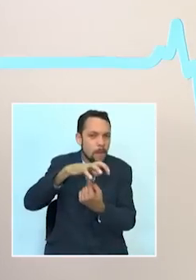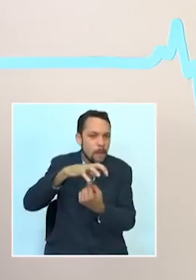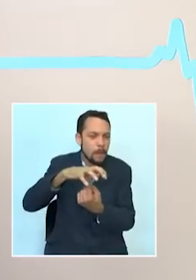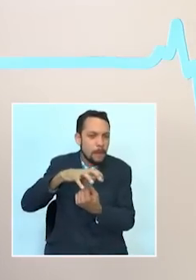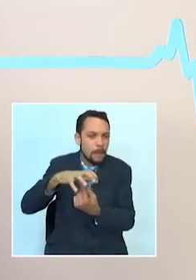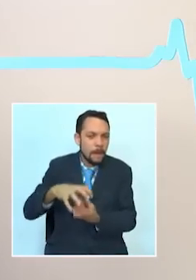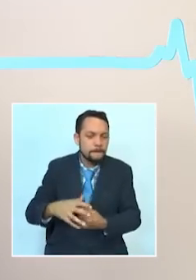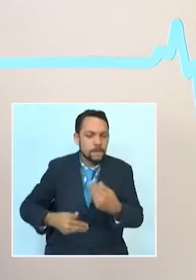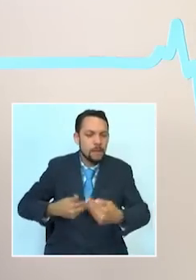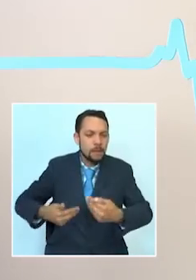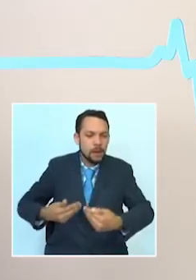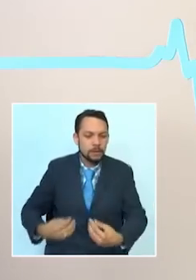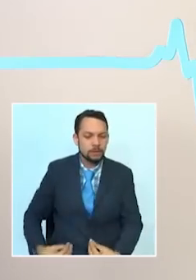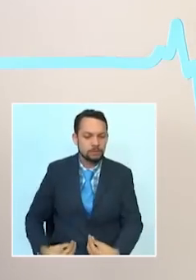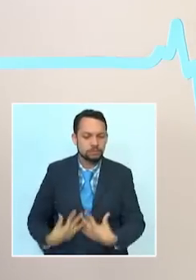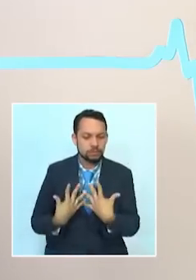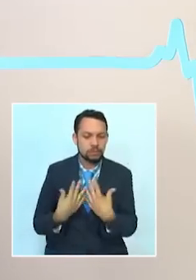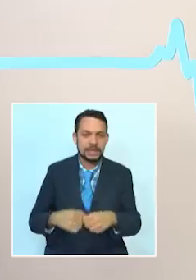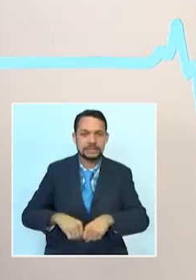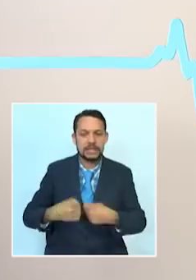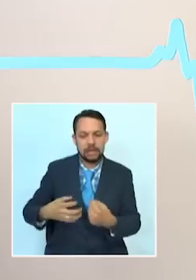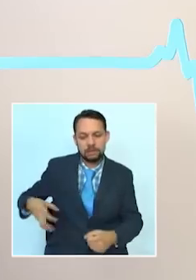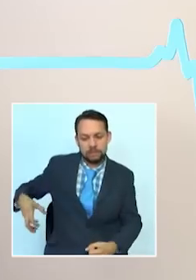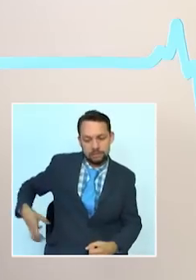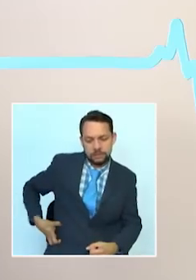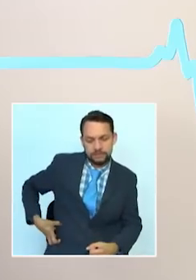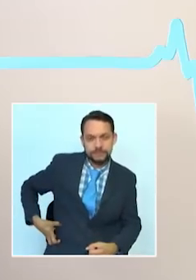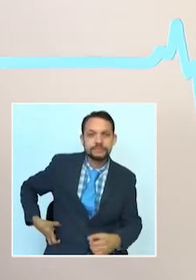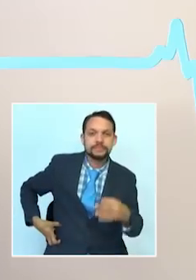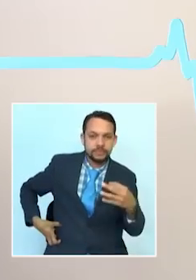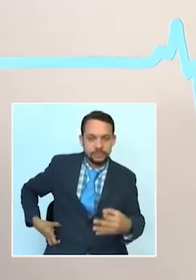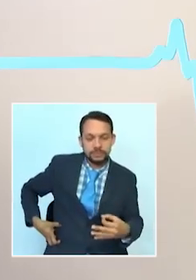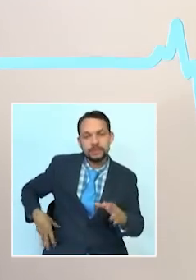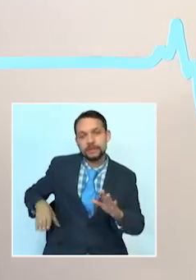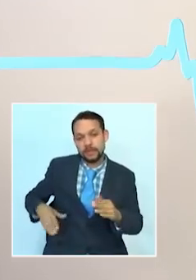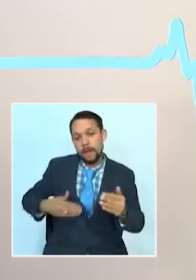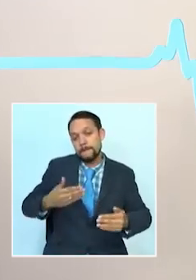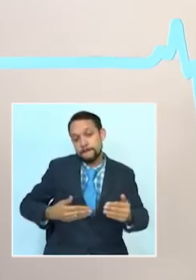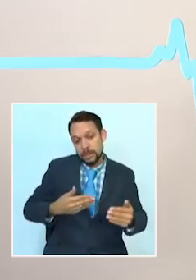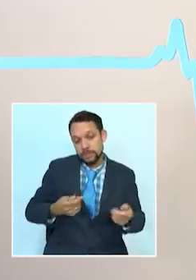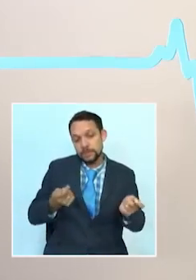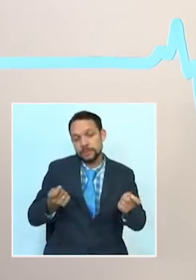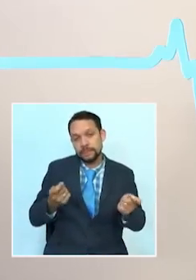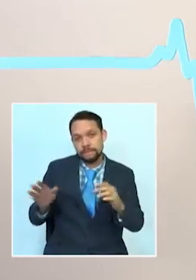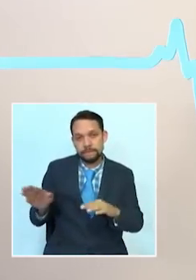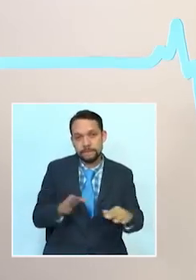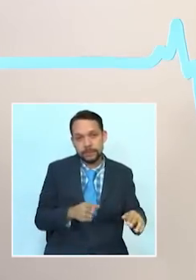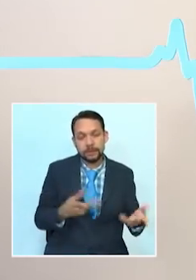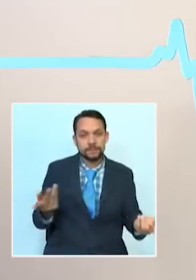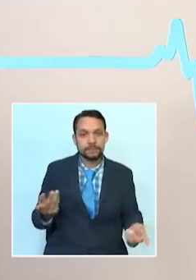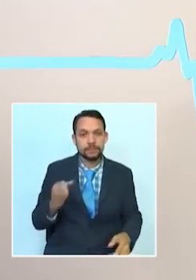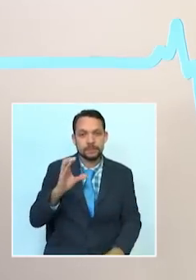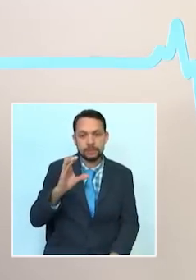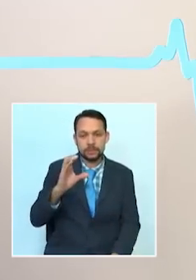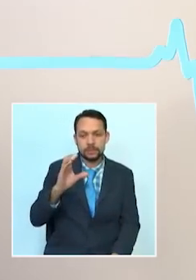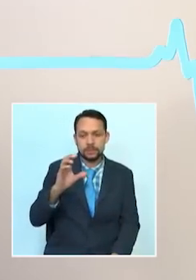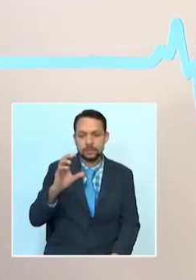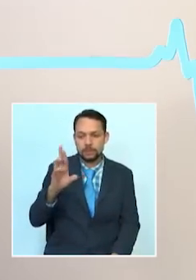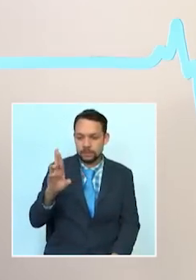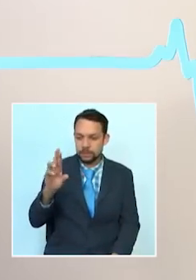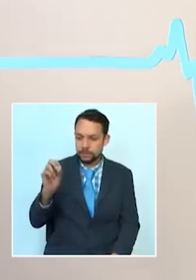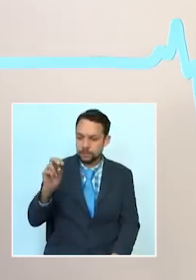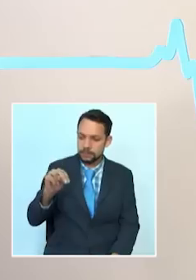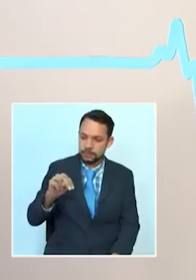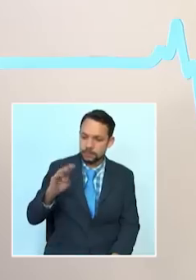fácilmente pasan de la uretra la vejiga y empiezan a hacer un proceso infeccioso aumente la vitamina c el Cranberry no sirve y hay que